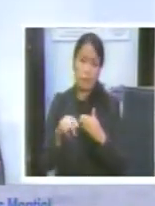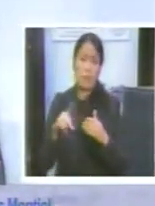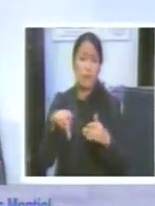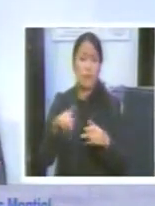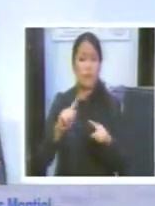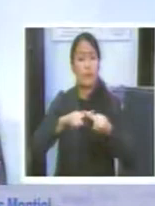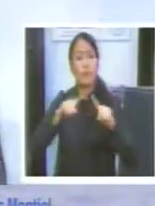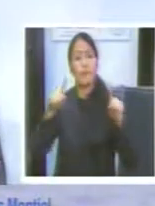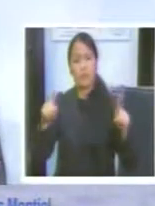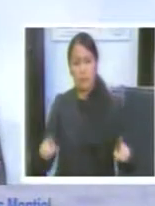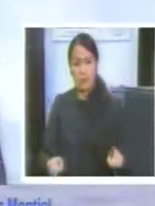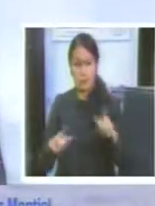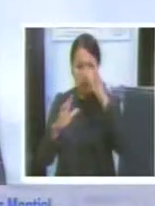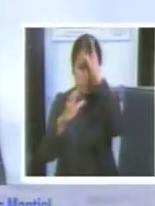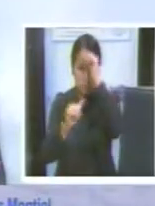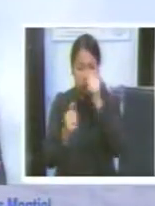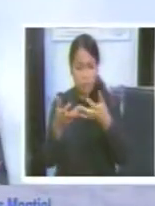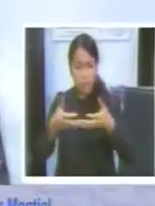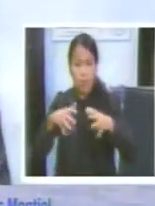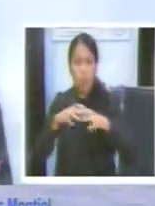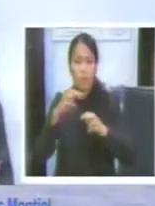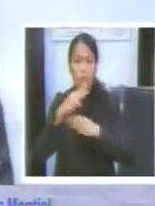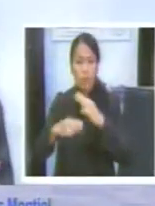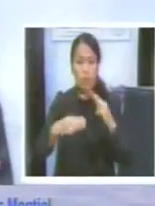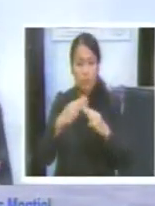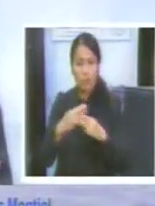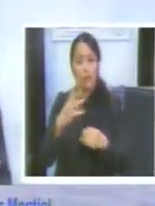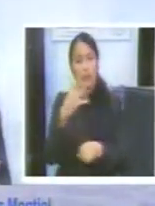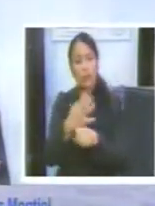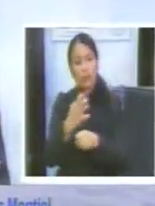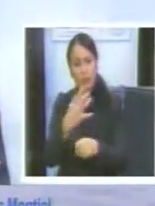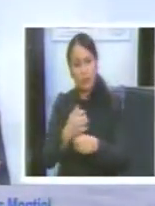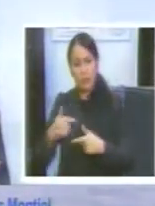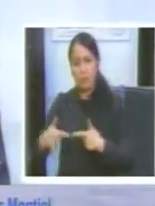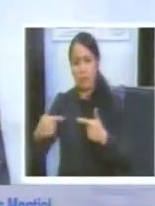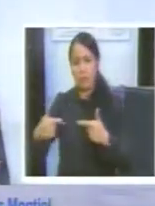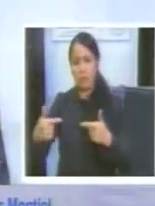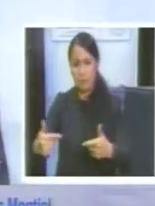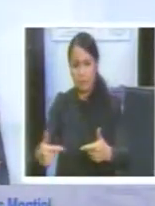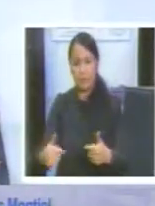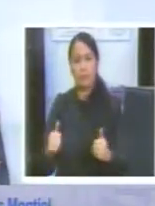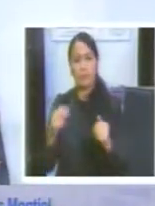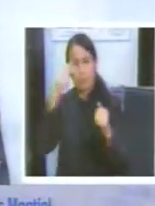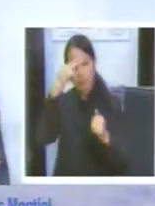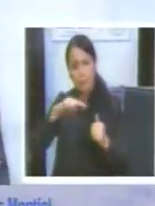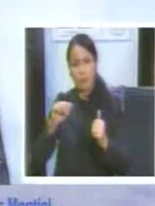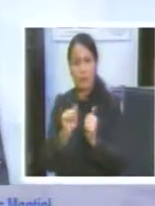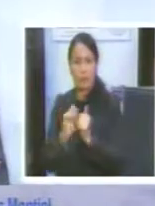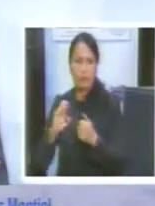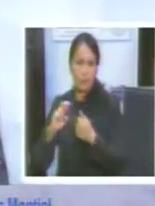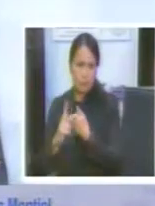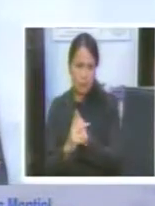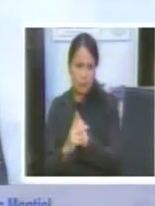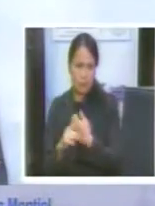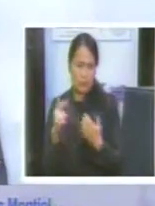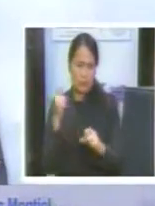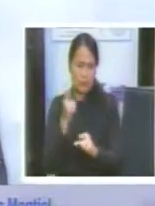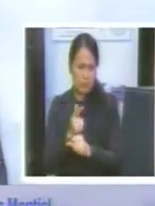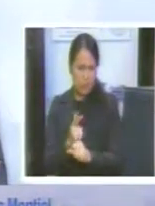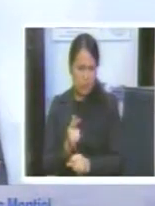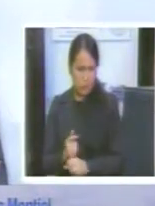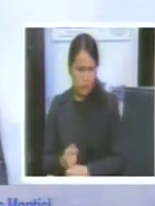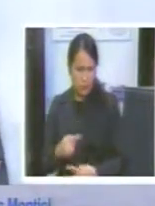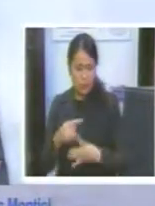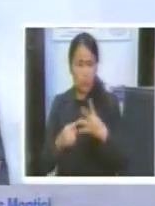acuerdo global o de quinta generación entre México y la Unión Europea identifica cuatro principios generales de